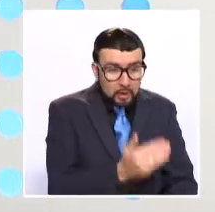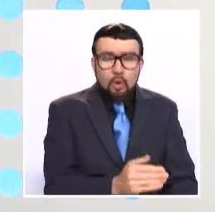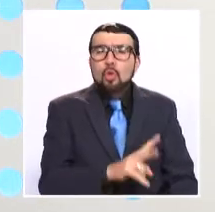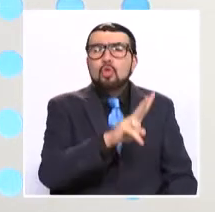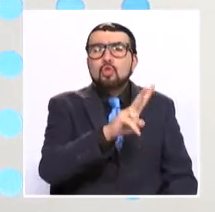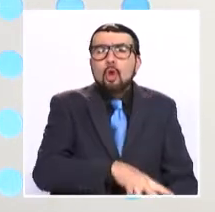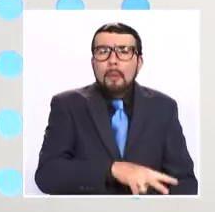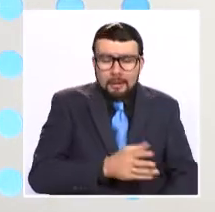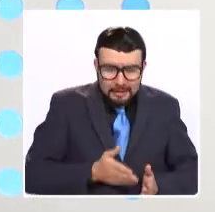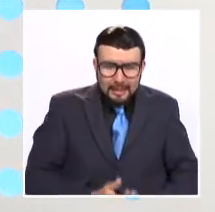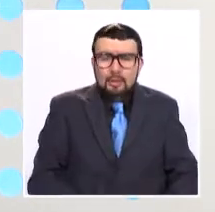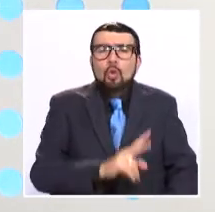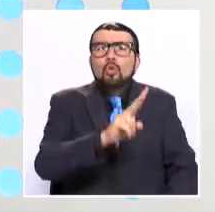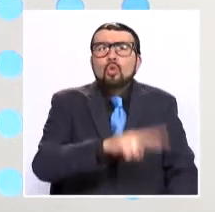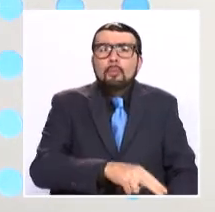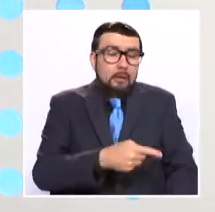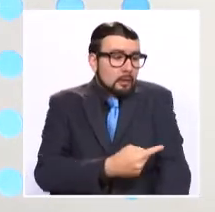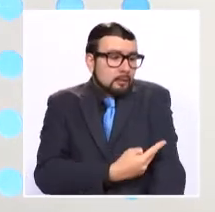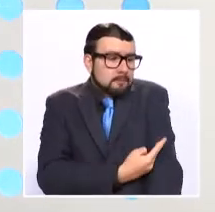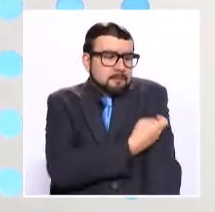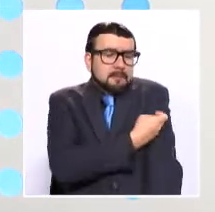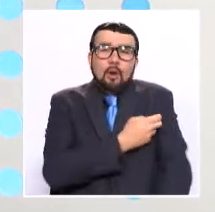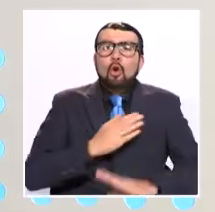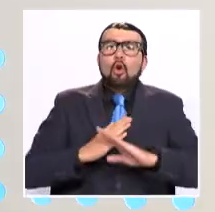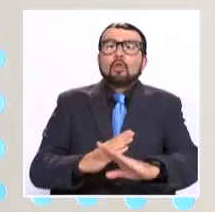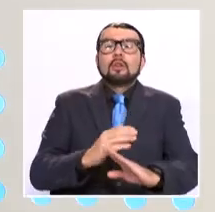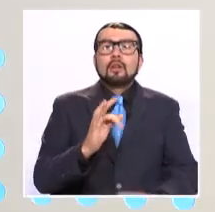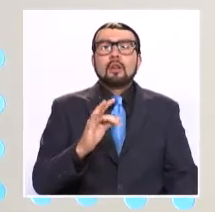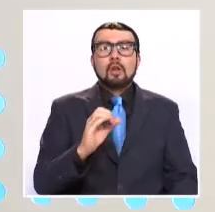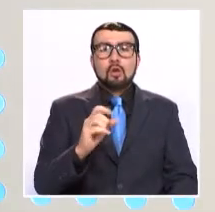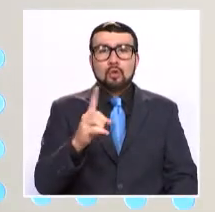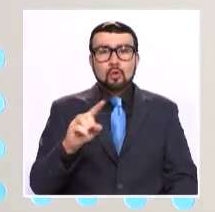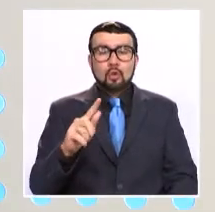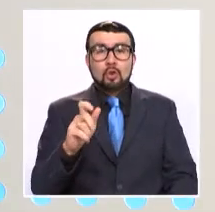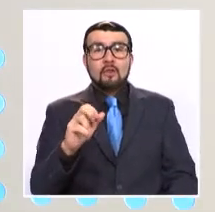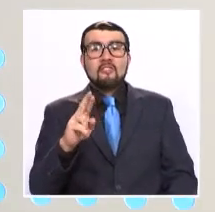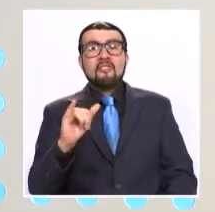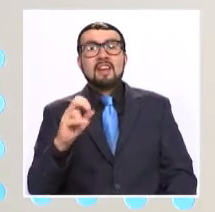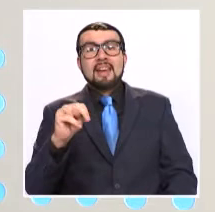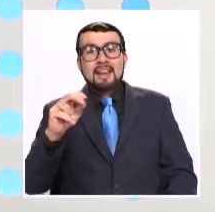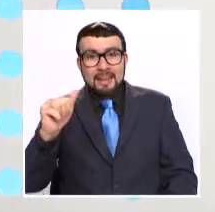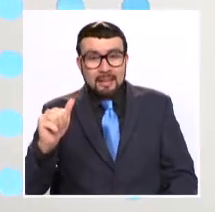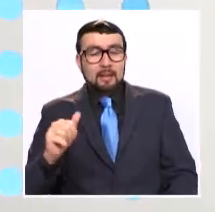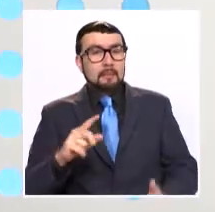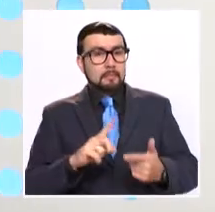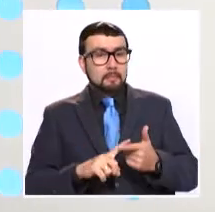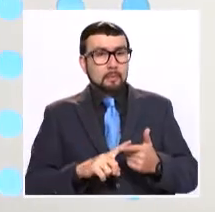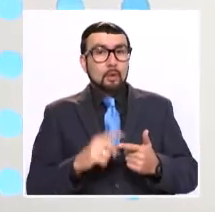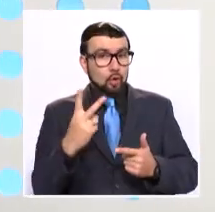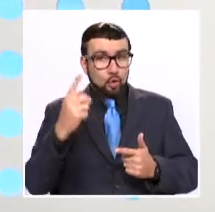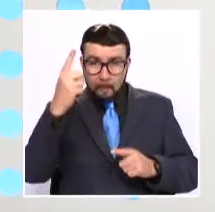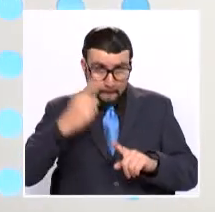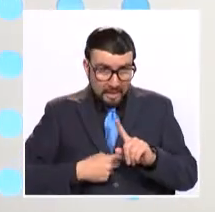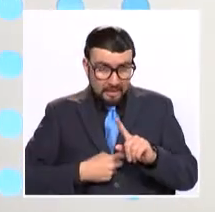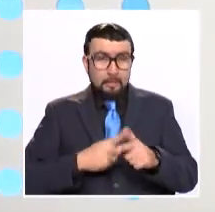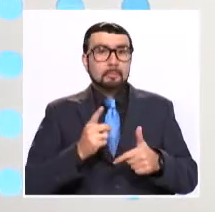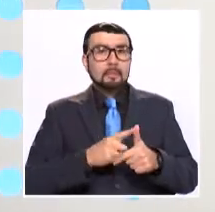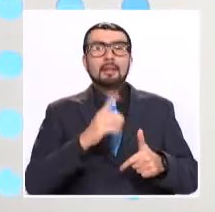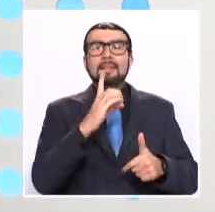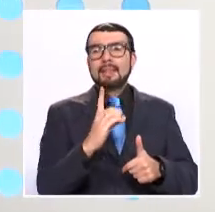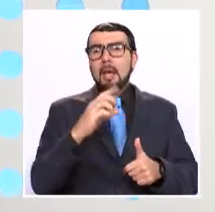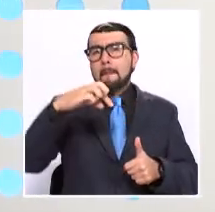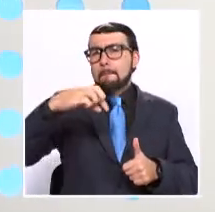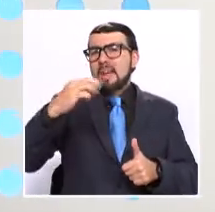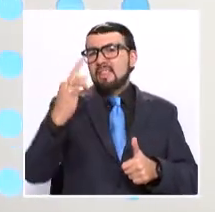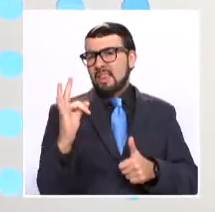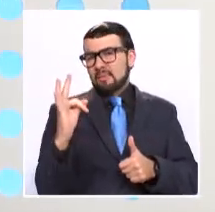esquema básico de protección contra la tosferina. ¿Qué son cuáles? ¿Tosferina? ¿Qué sí, más? ¿A la DPT. A los 2 meses arrancamos con DPT, ¿cierto?